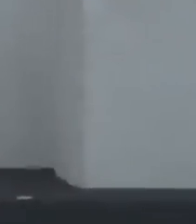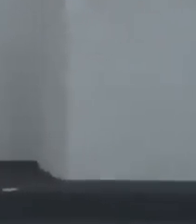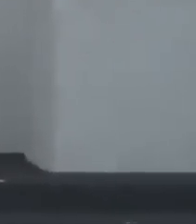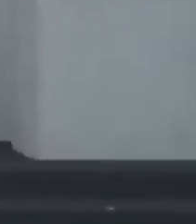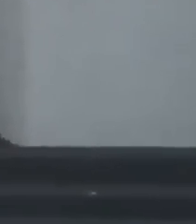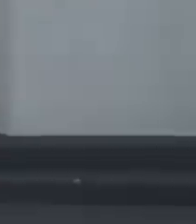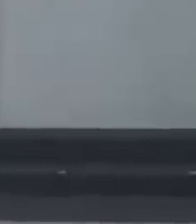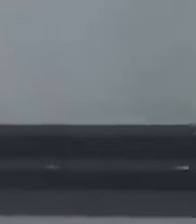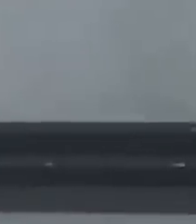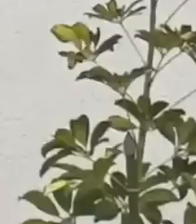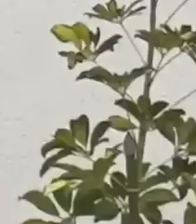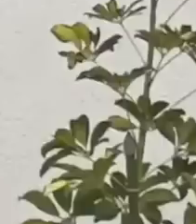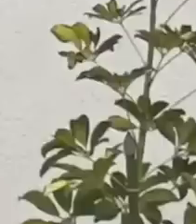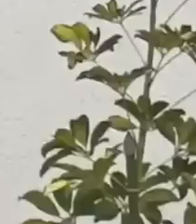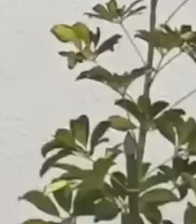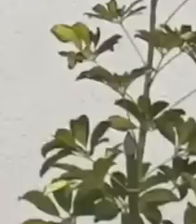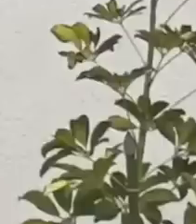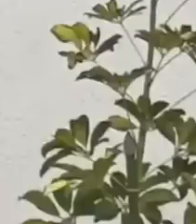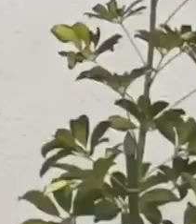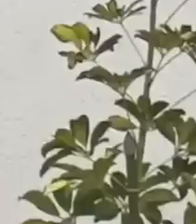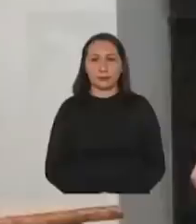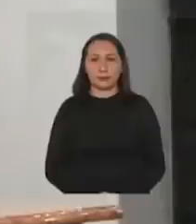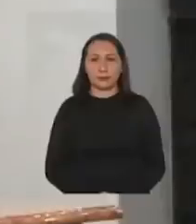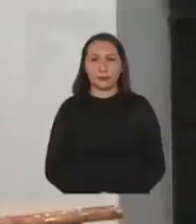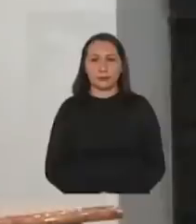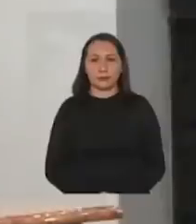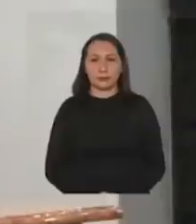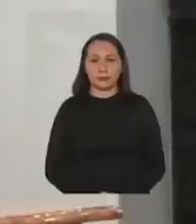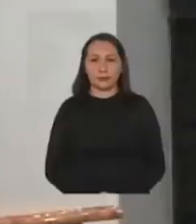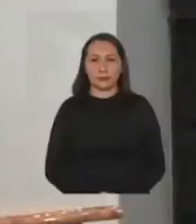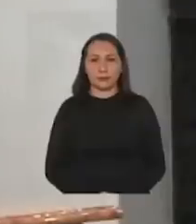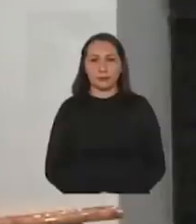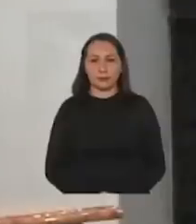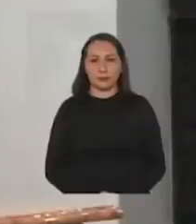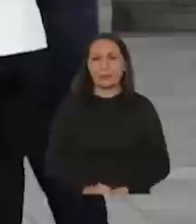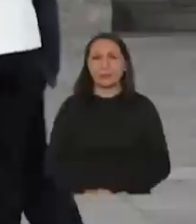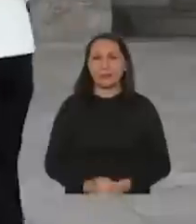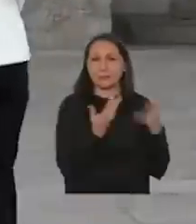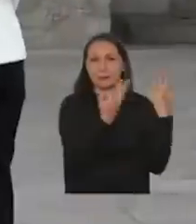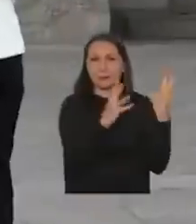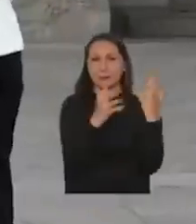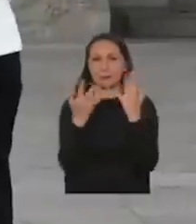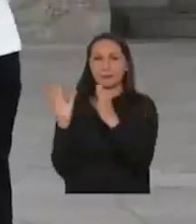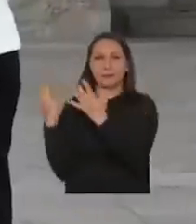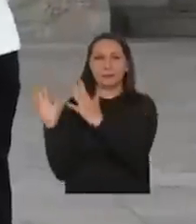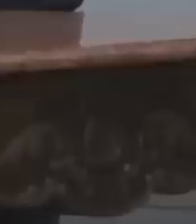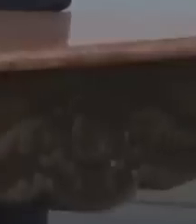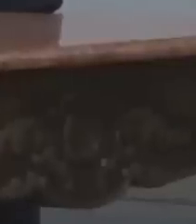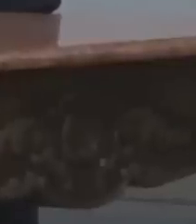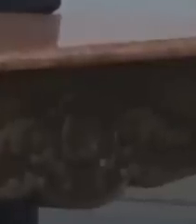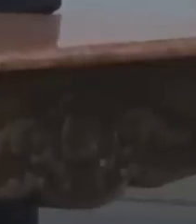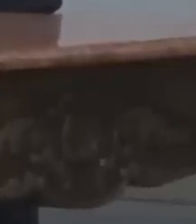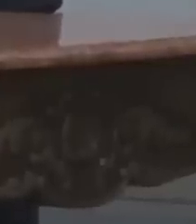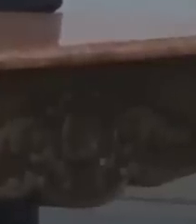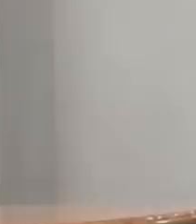que probablemente pase a la historia como una de las mayores humillaciones que haya sufrido algún presidente en su primer año